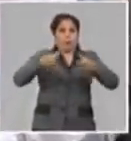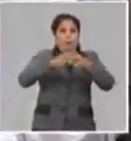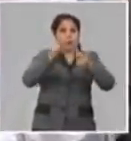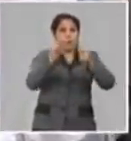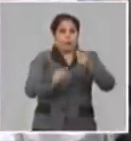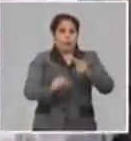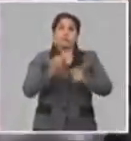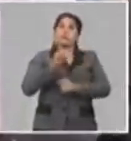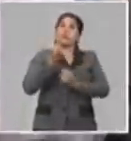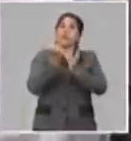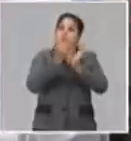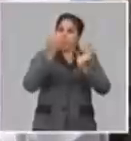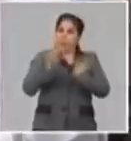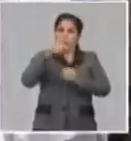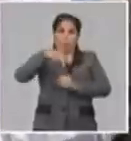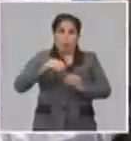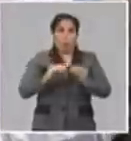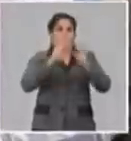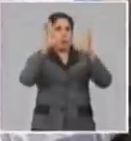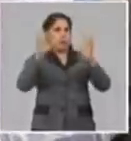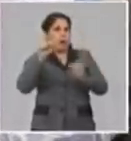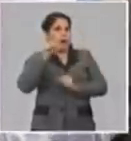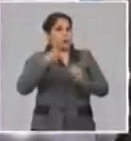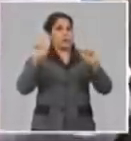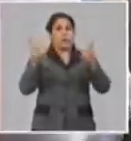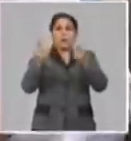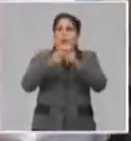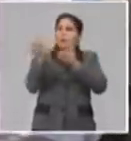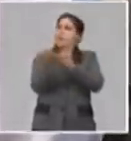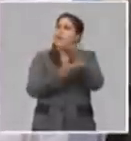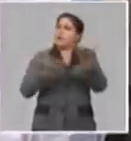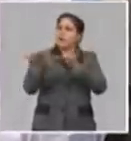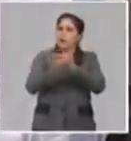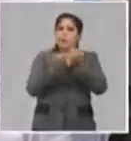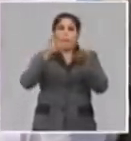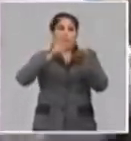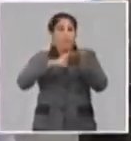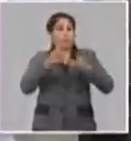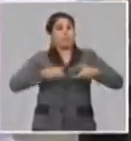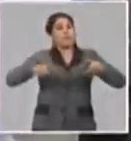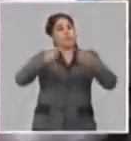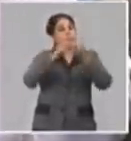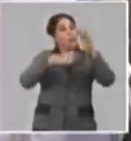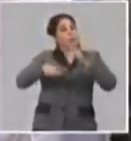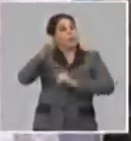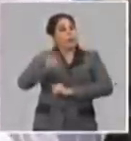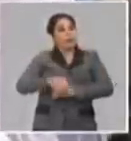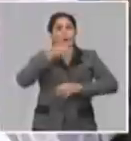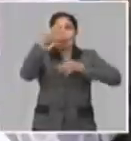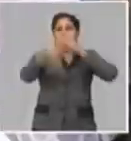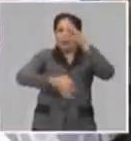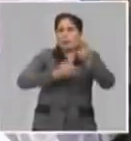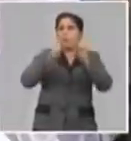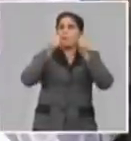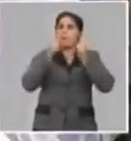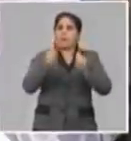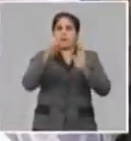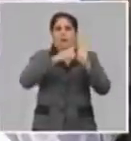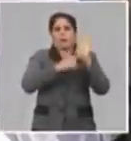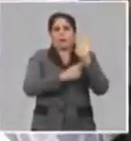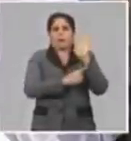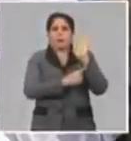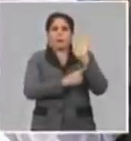Político, y en la mañana de hoy tuvimos un intercambio con todos los miembros del Consejo de Ministros, donde detallamos cuáles son sus